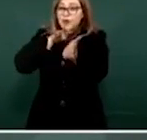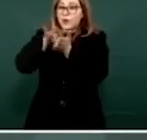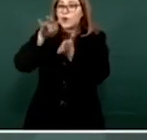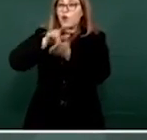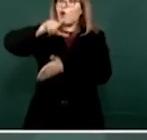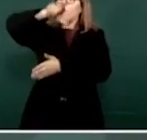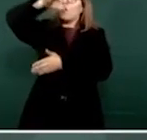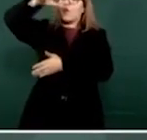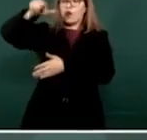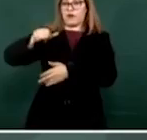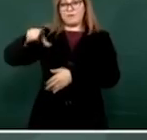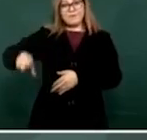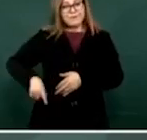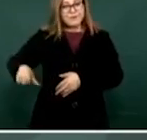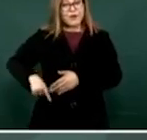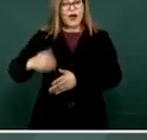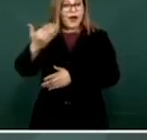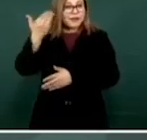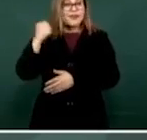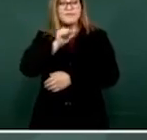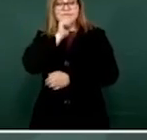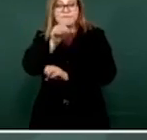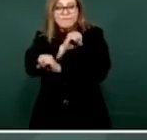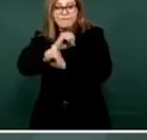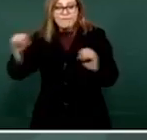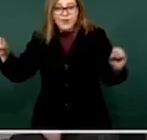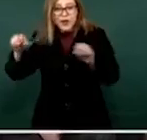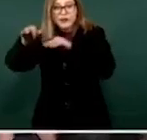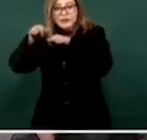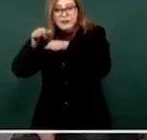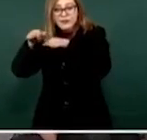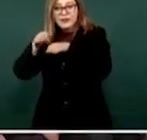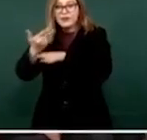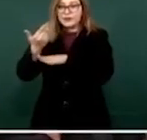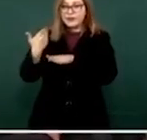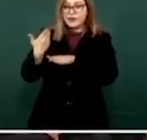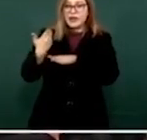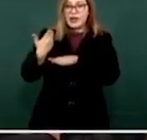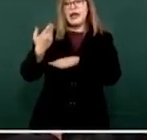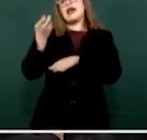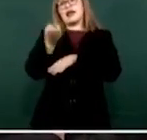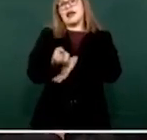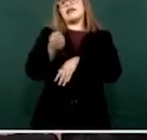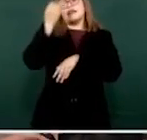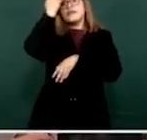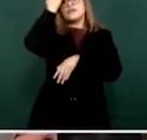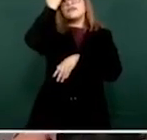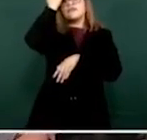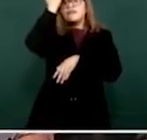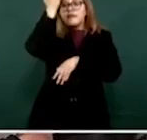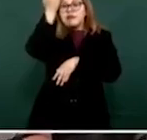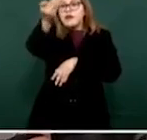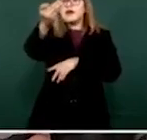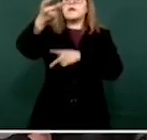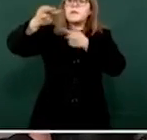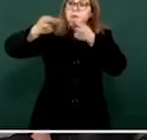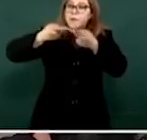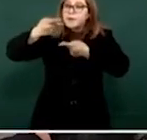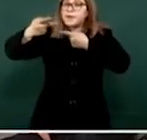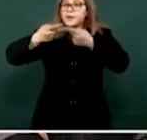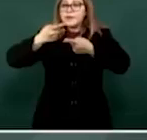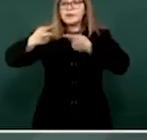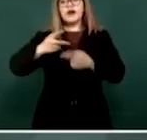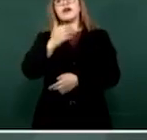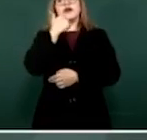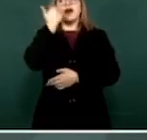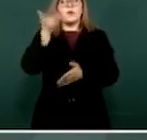después de que el gobierno no estaba operando, pues lleva tiempo. Además, queremos que